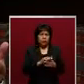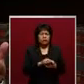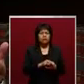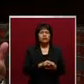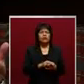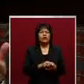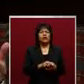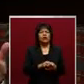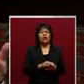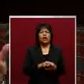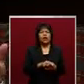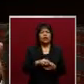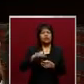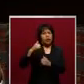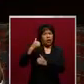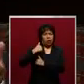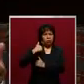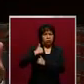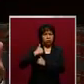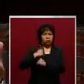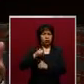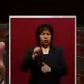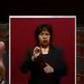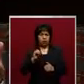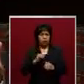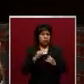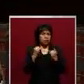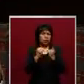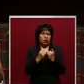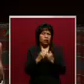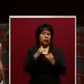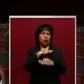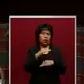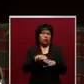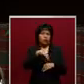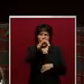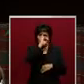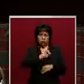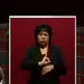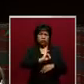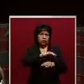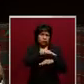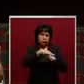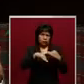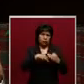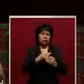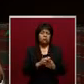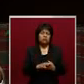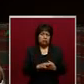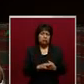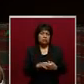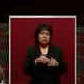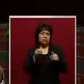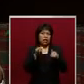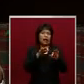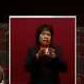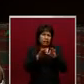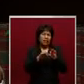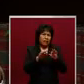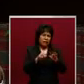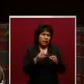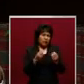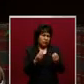por las subsecretarias, por los directores de nivel, supervisores, todos, y los ATPs están trabajando muy